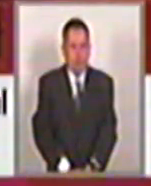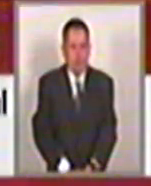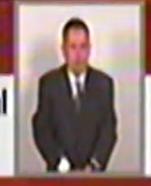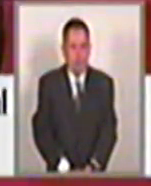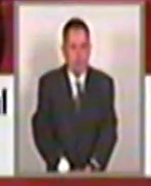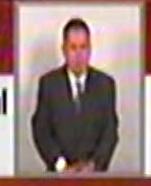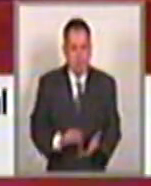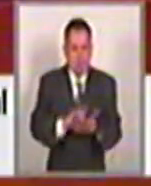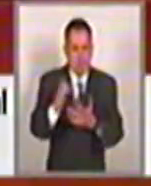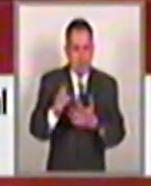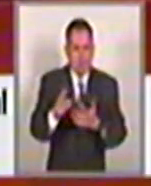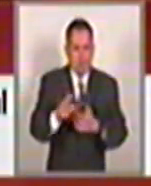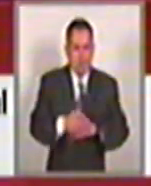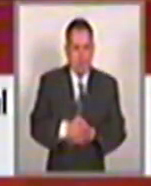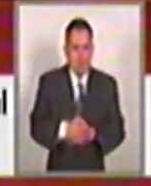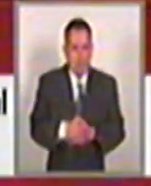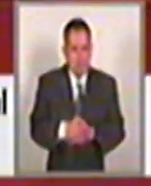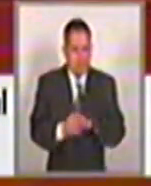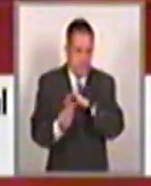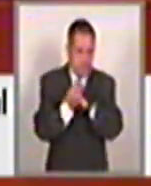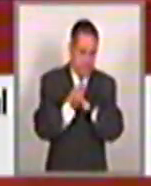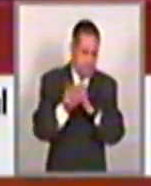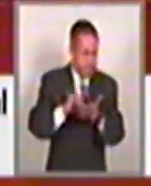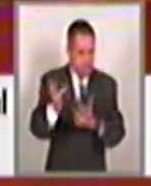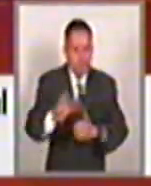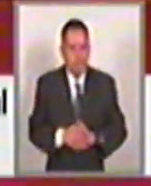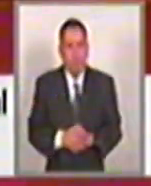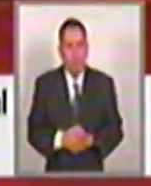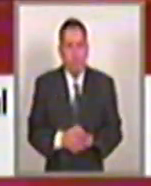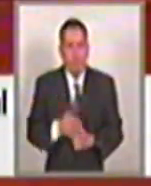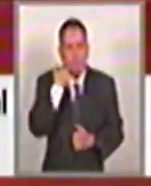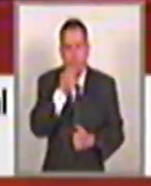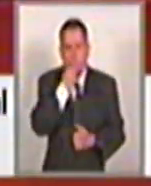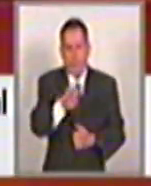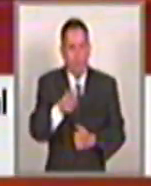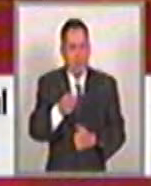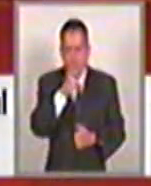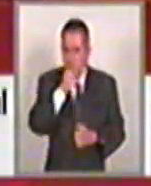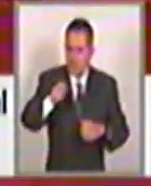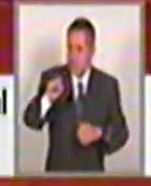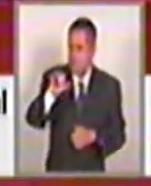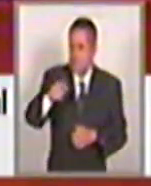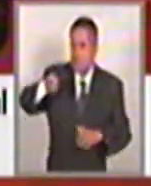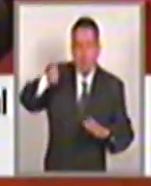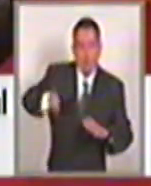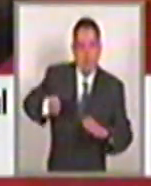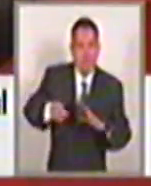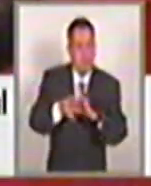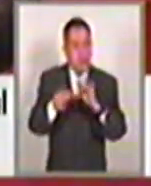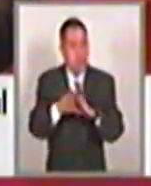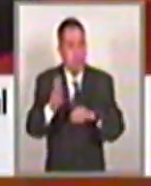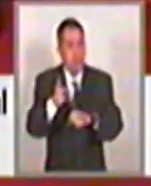Muchísimas gracias ahorita por hacerme caso. Lo que quiero decir es que ni siquiera la sentencia de la Corte, cuando habla de